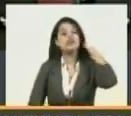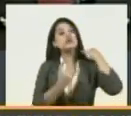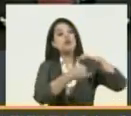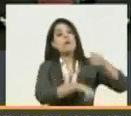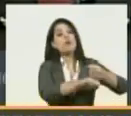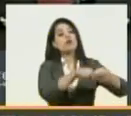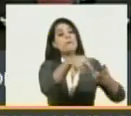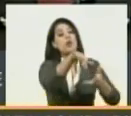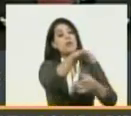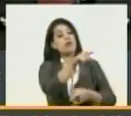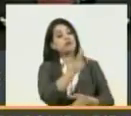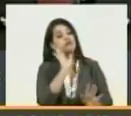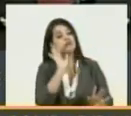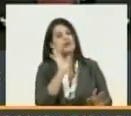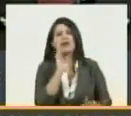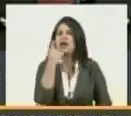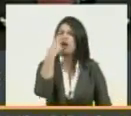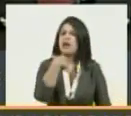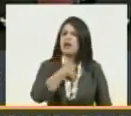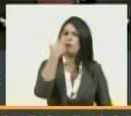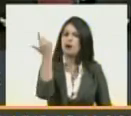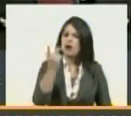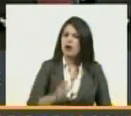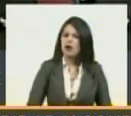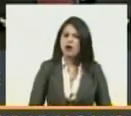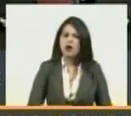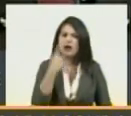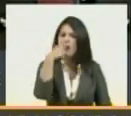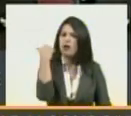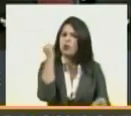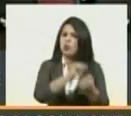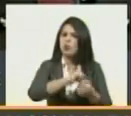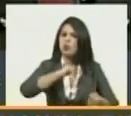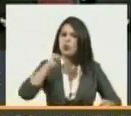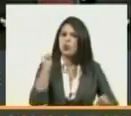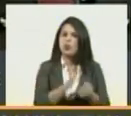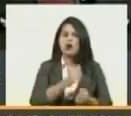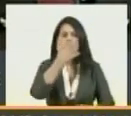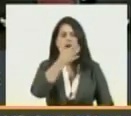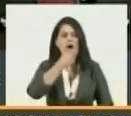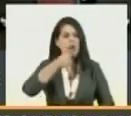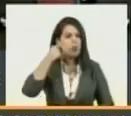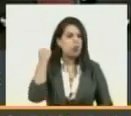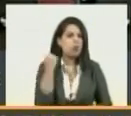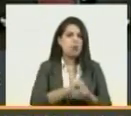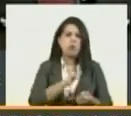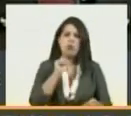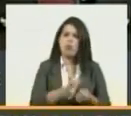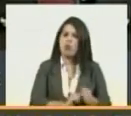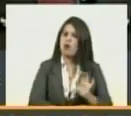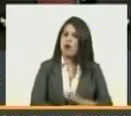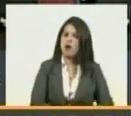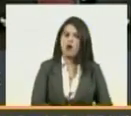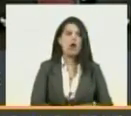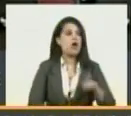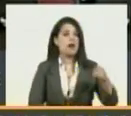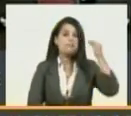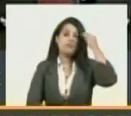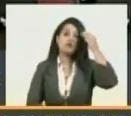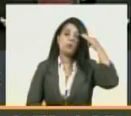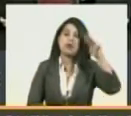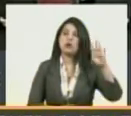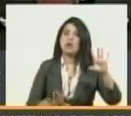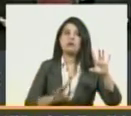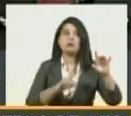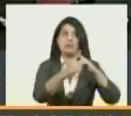es que no tiene vergüenza el canciller de México. Yo creo que él está cumpliendo un papel, yo creo que él está